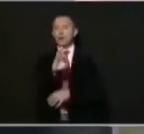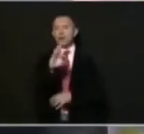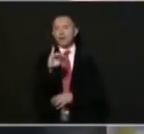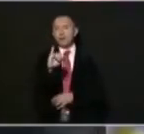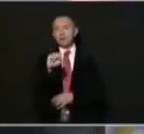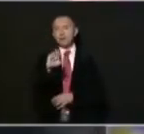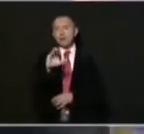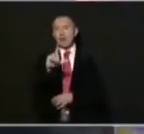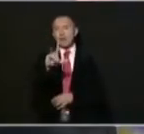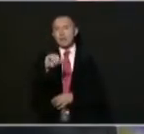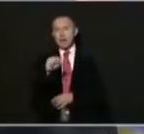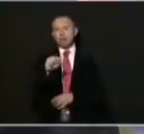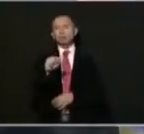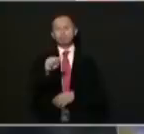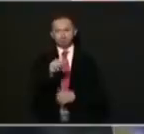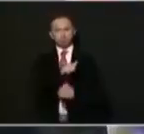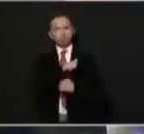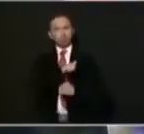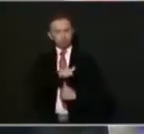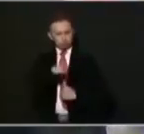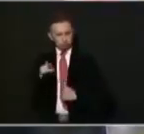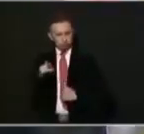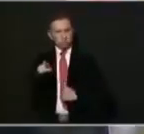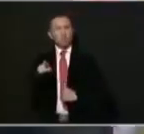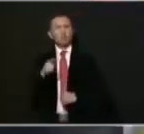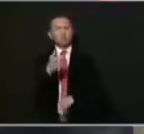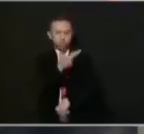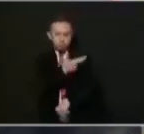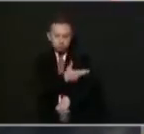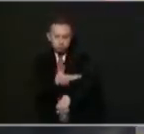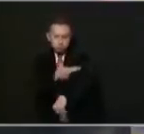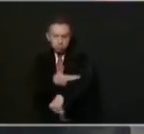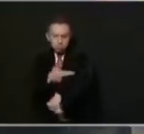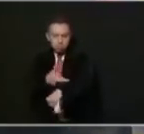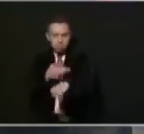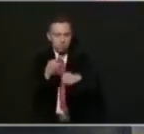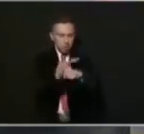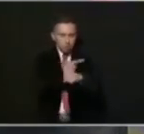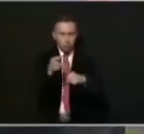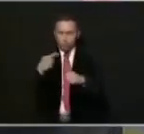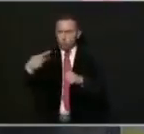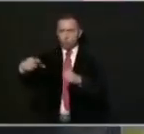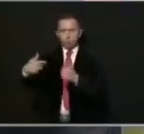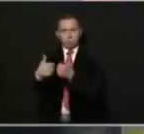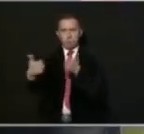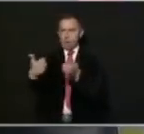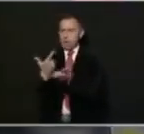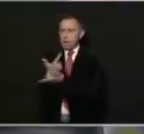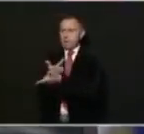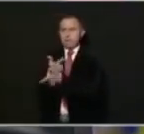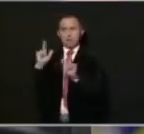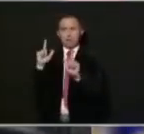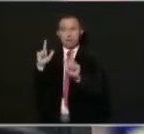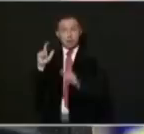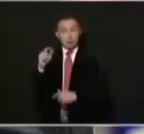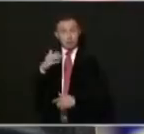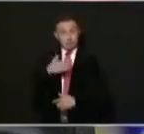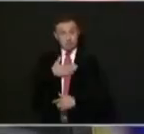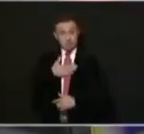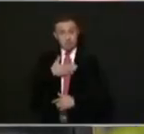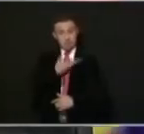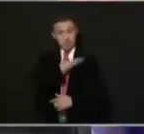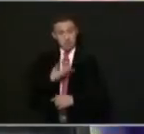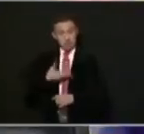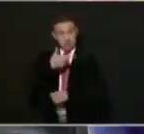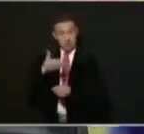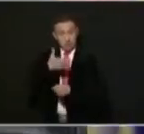hechos con absoluta autonomía. No recibirá consigna del presidente de la